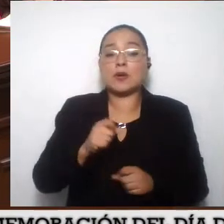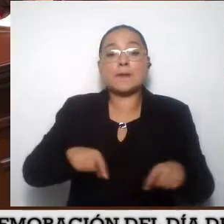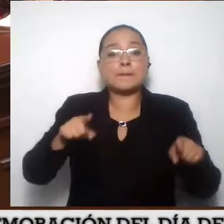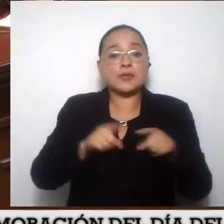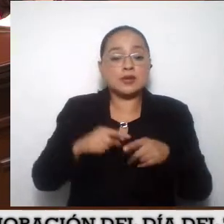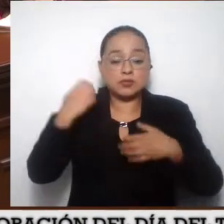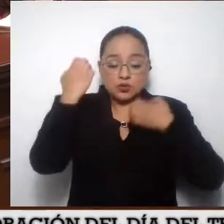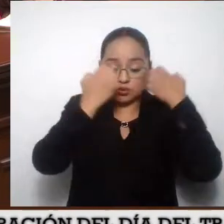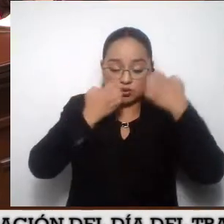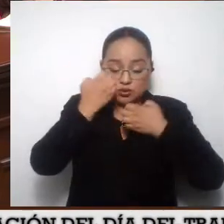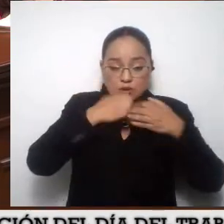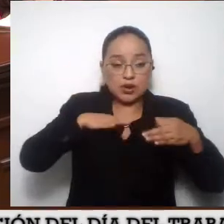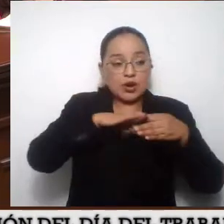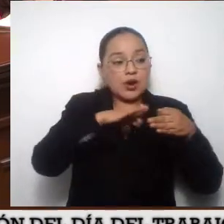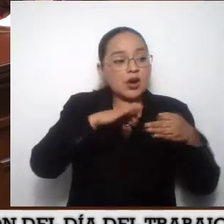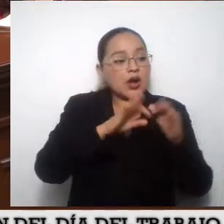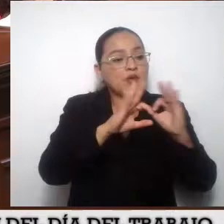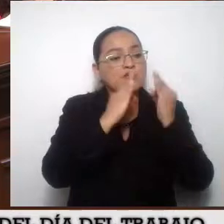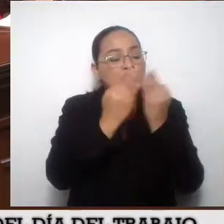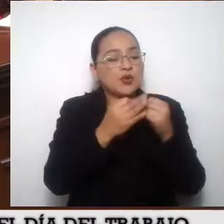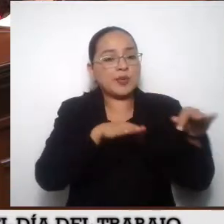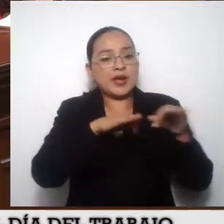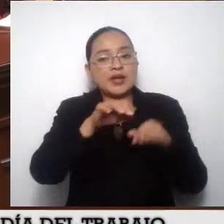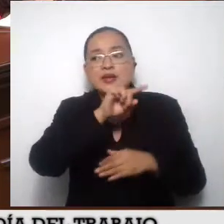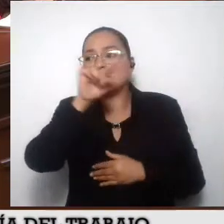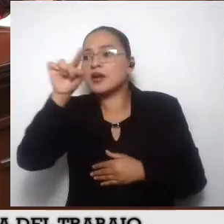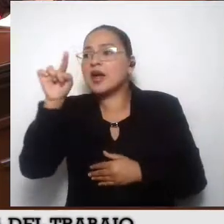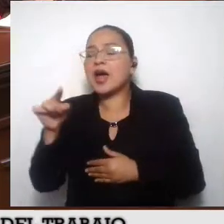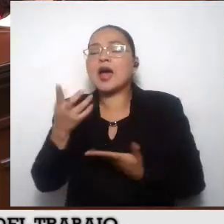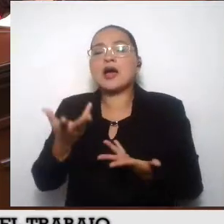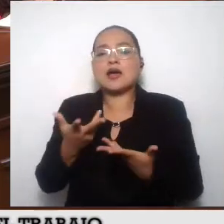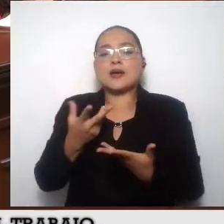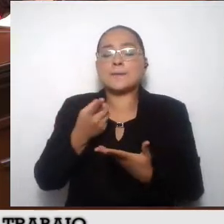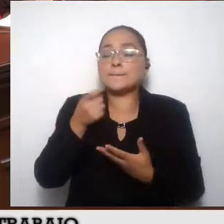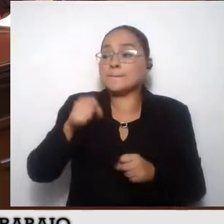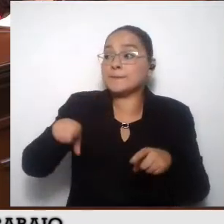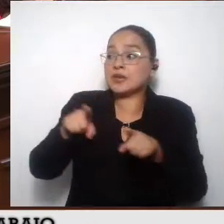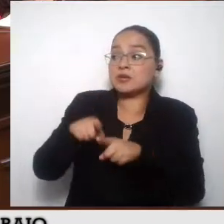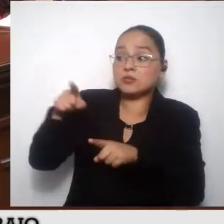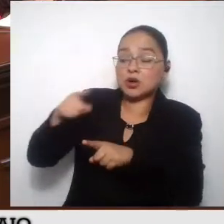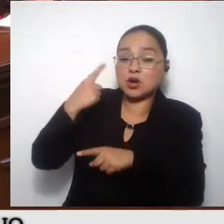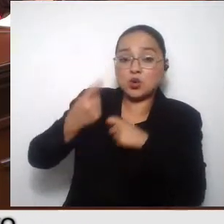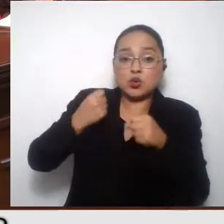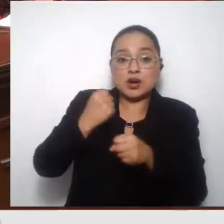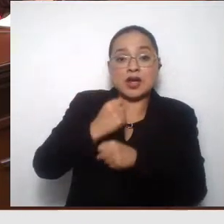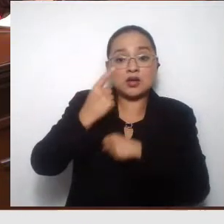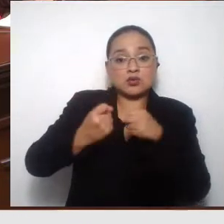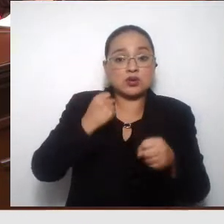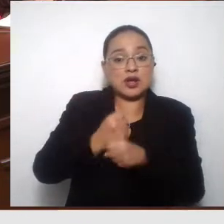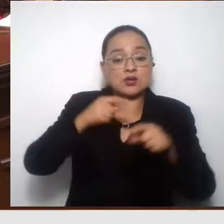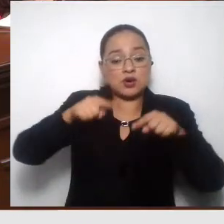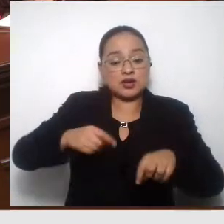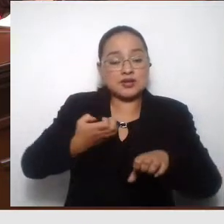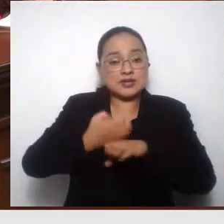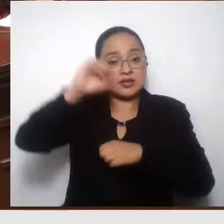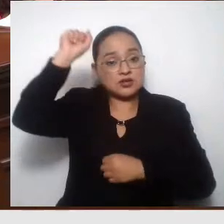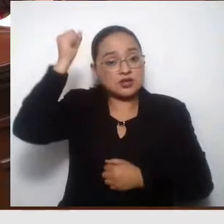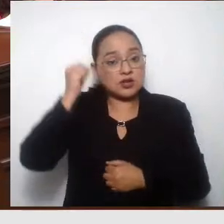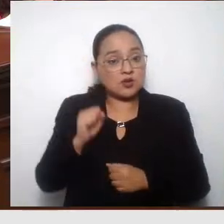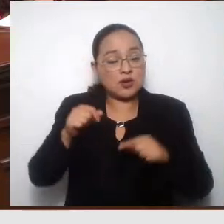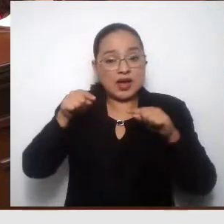los mercados laborales, dicen año con año que nuestro estado de Sinaloa es el que